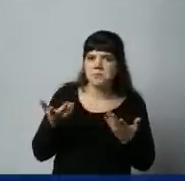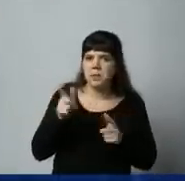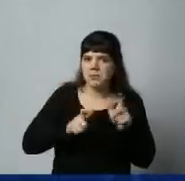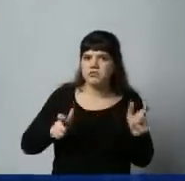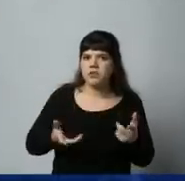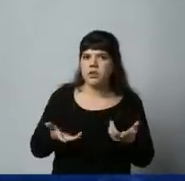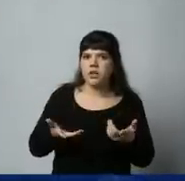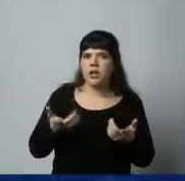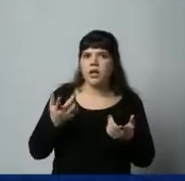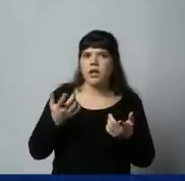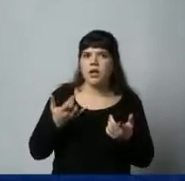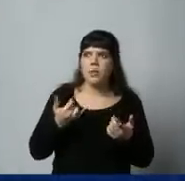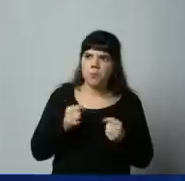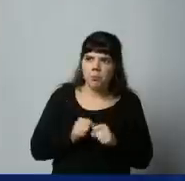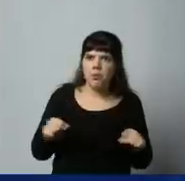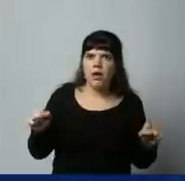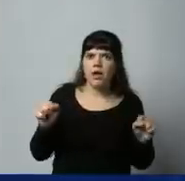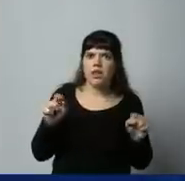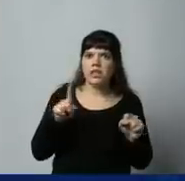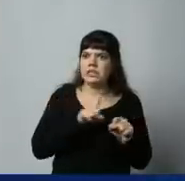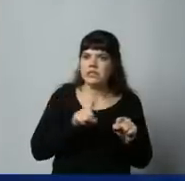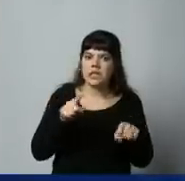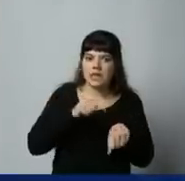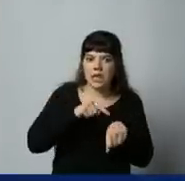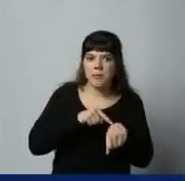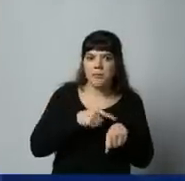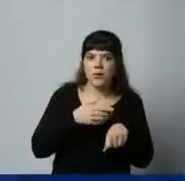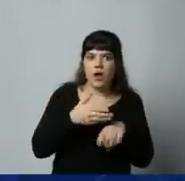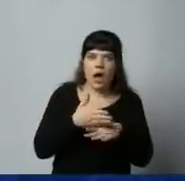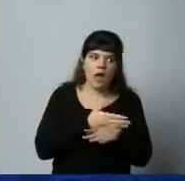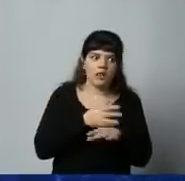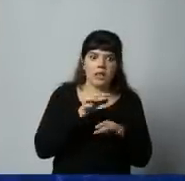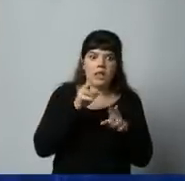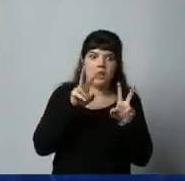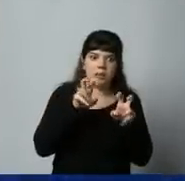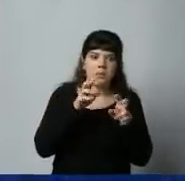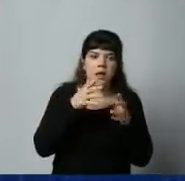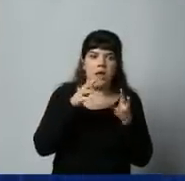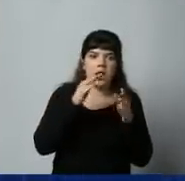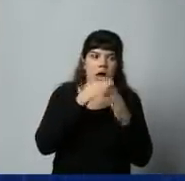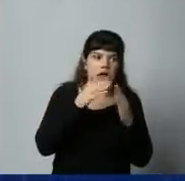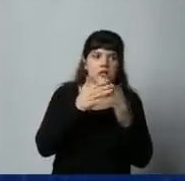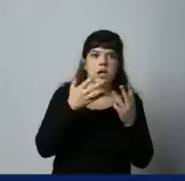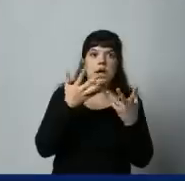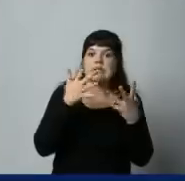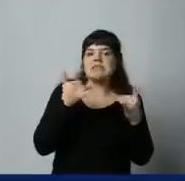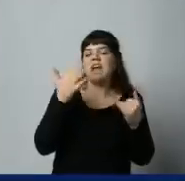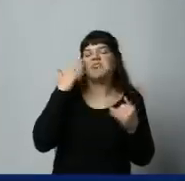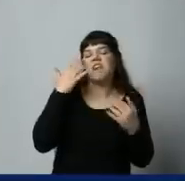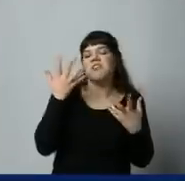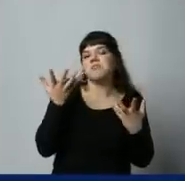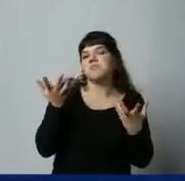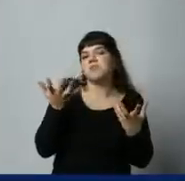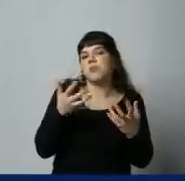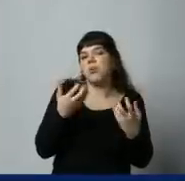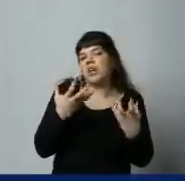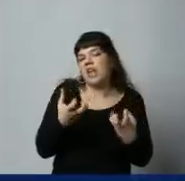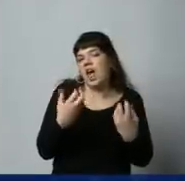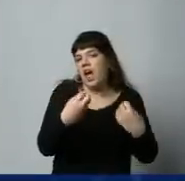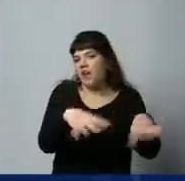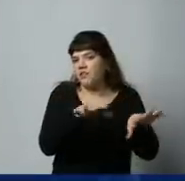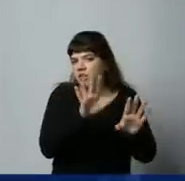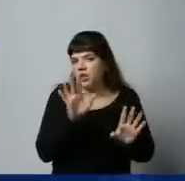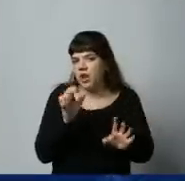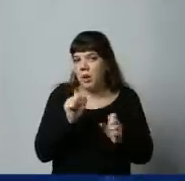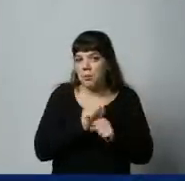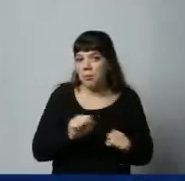Habría alguna forma de que sin que pase ese tiempo si el dueño la dueña de de la casa o del inmueble ya sabe que que lo va a abandonar que